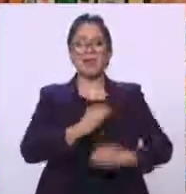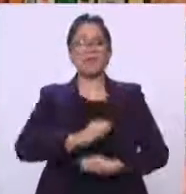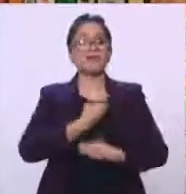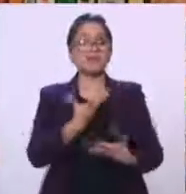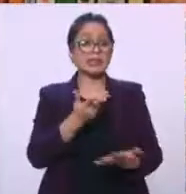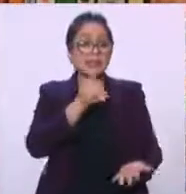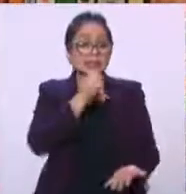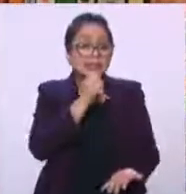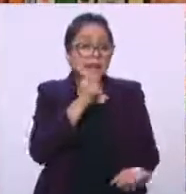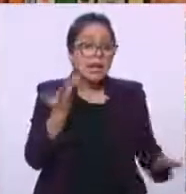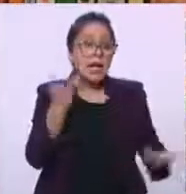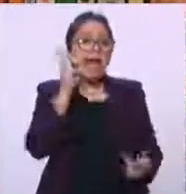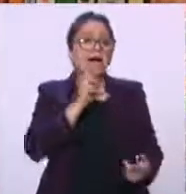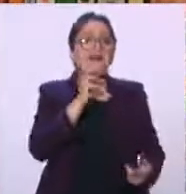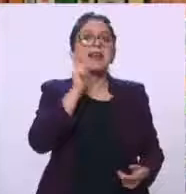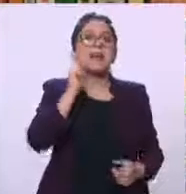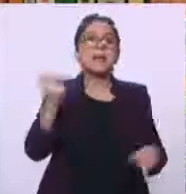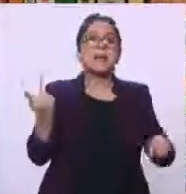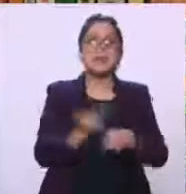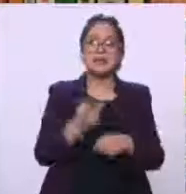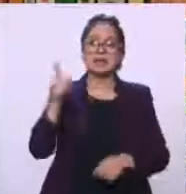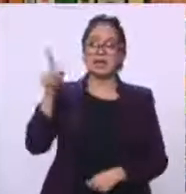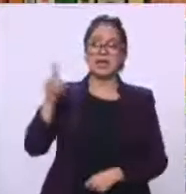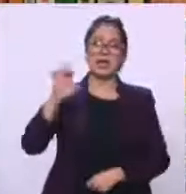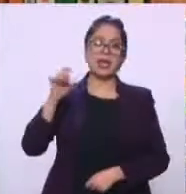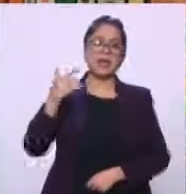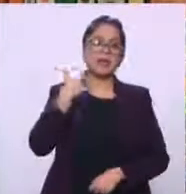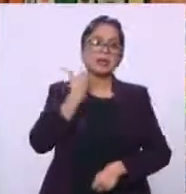este caso tanto Peña Nieto como Calderón, puedan pisar